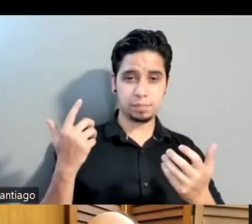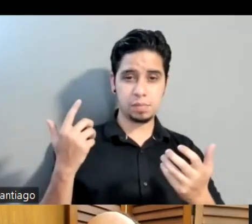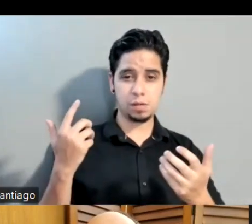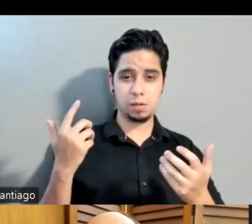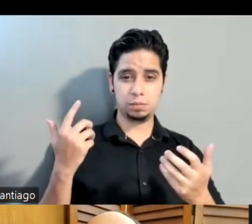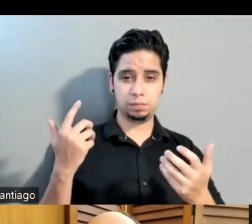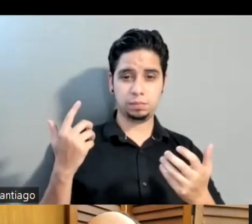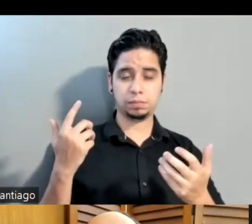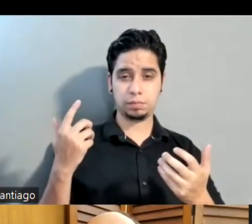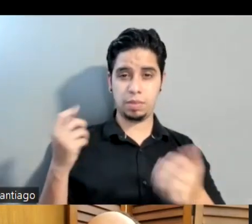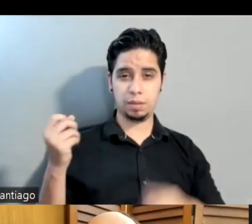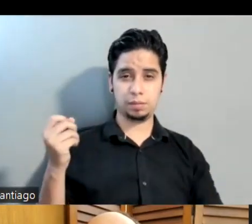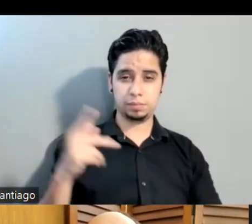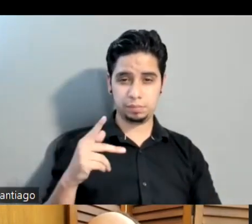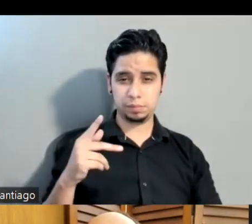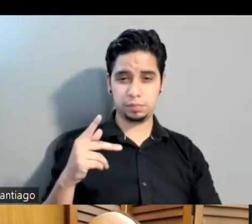regresé